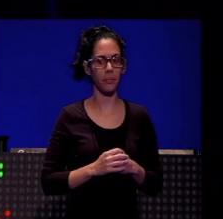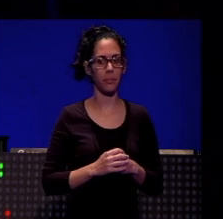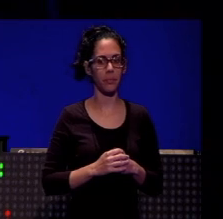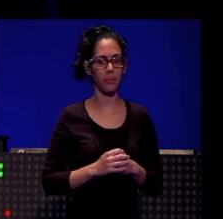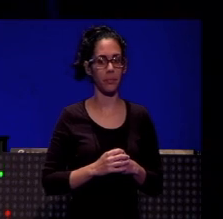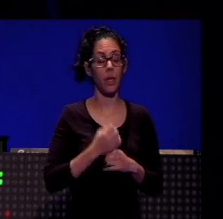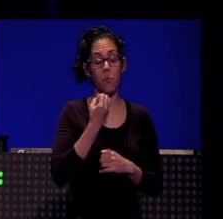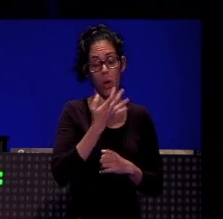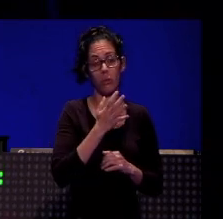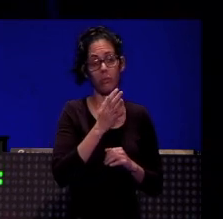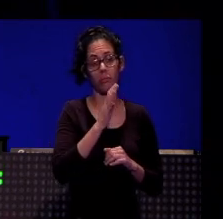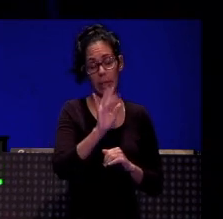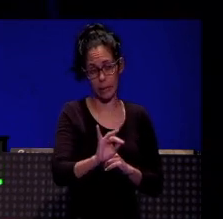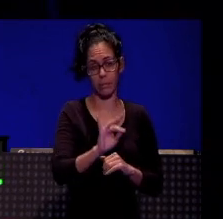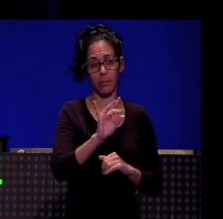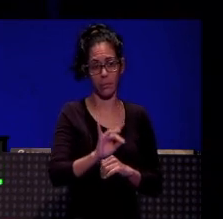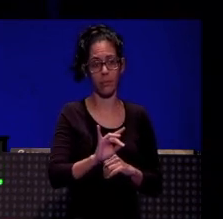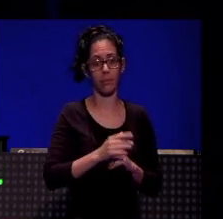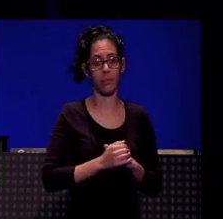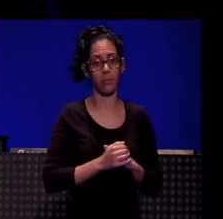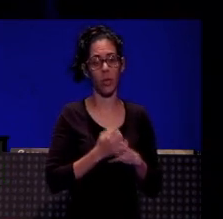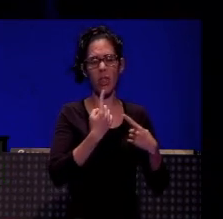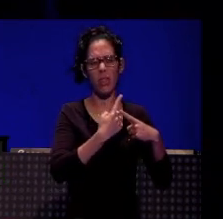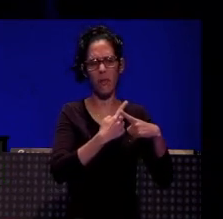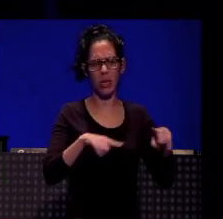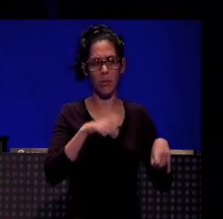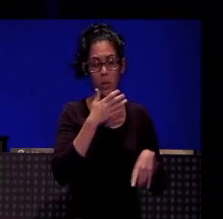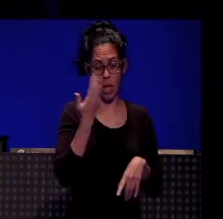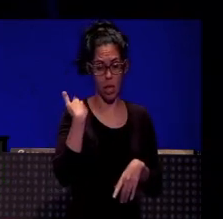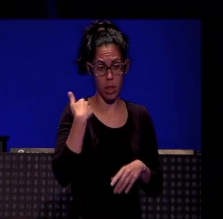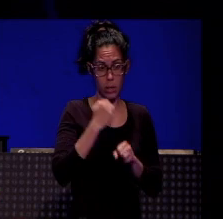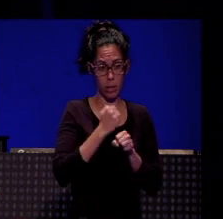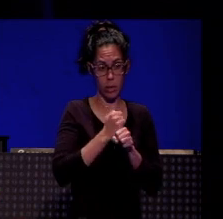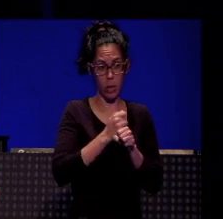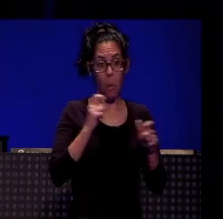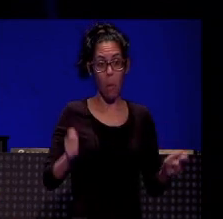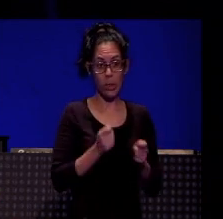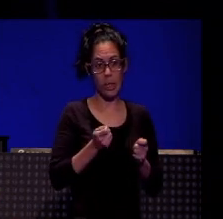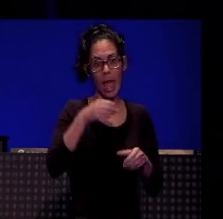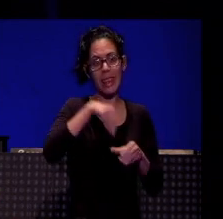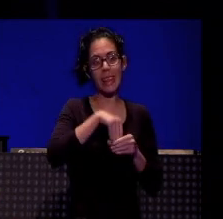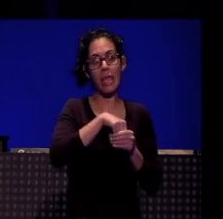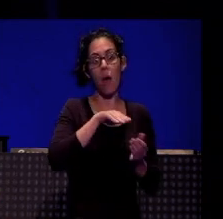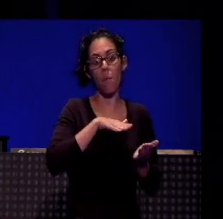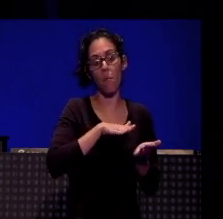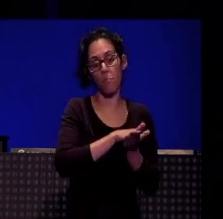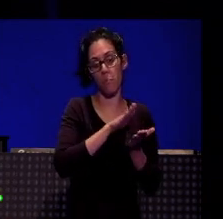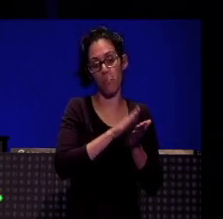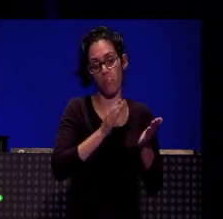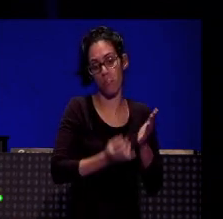exacto que sí que eso es una diferencia enorme porque yo trabajaba empecé en publicidad en producción porque yo estudié producción